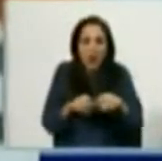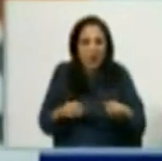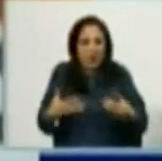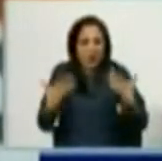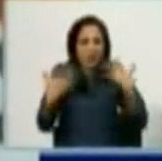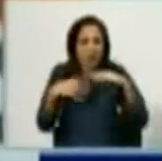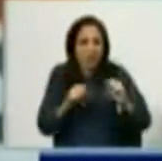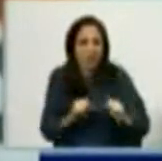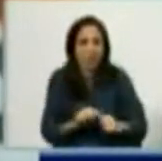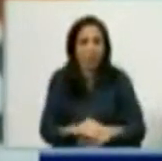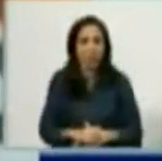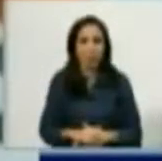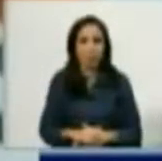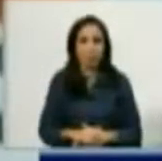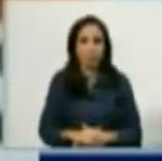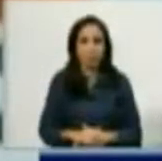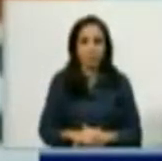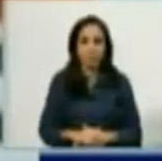netamente